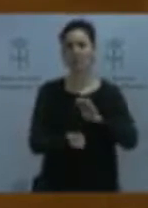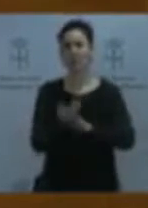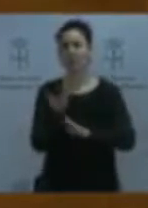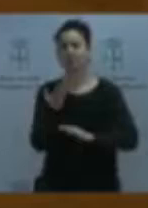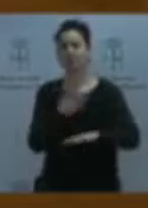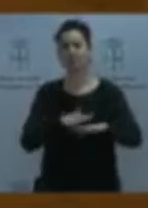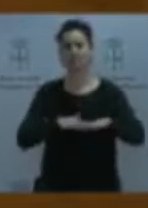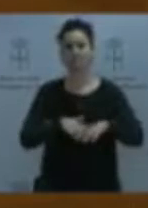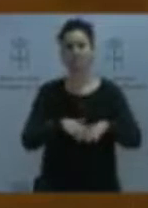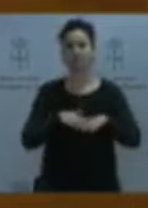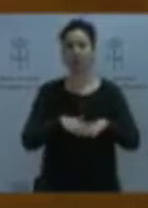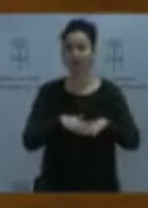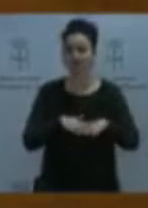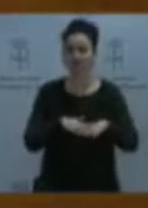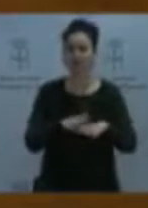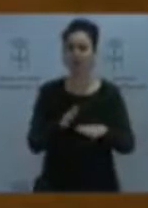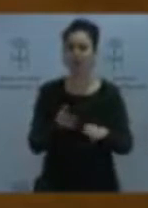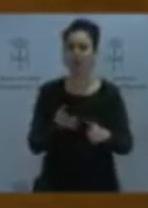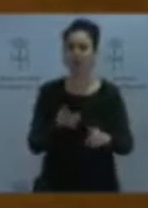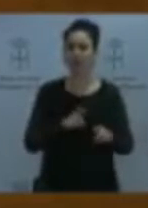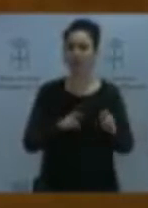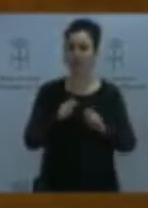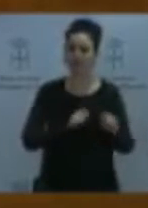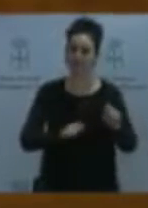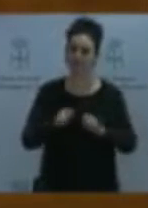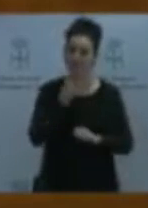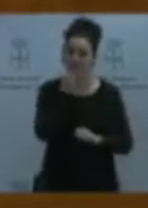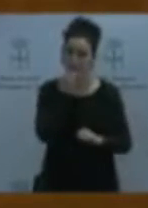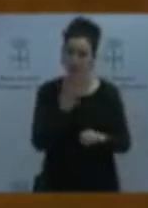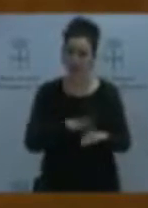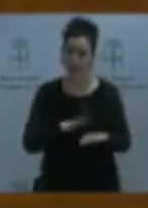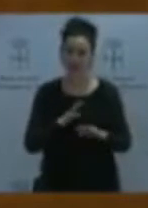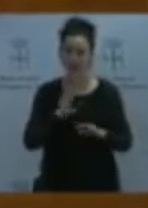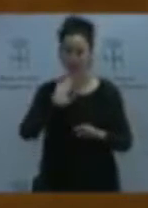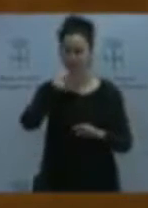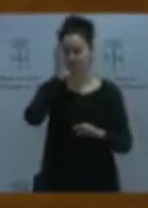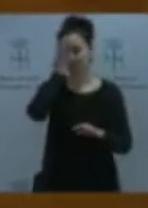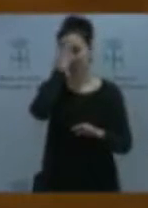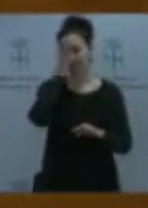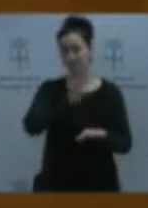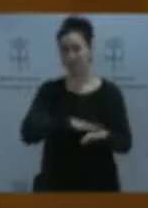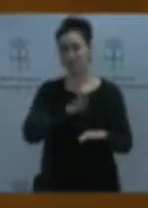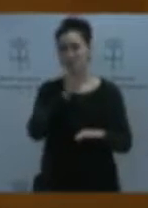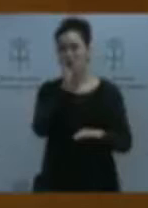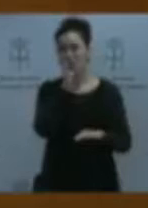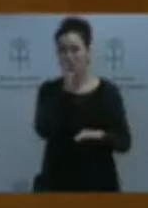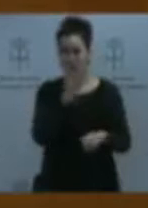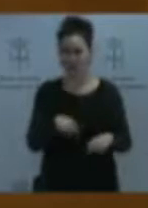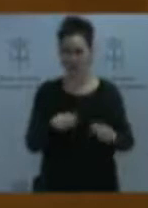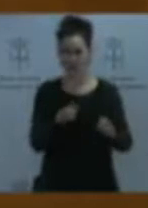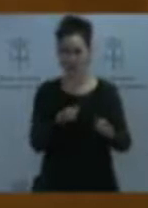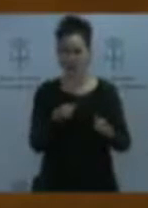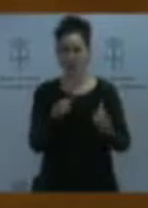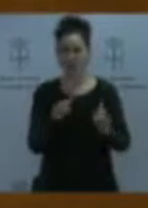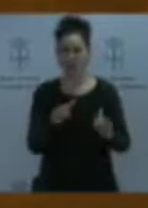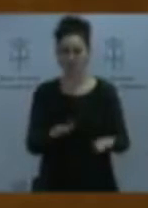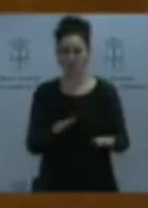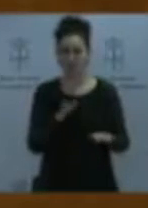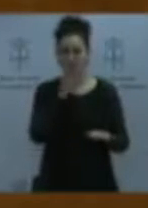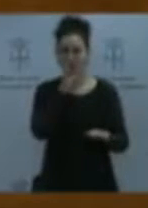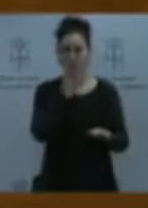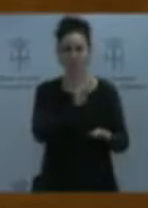determinante en que esa aberración ecológica, esa reacción medioambiental que podría suponer anegar todo un